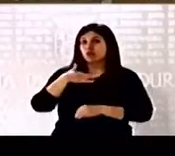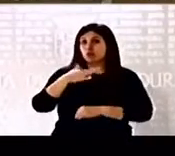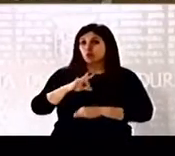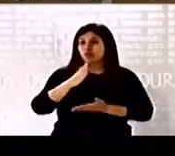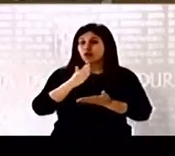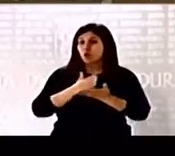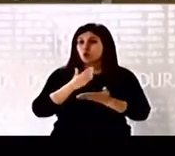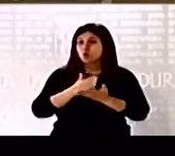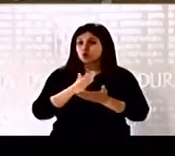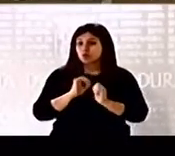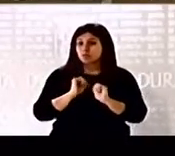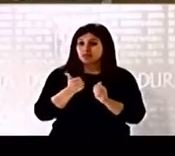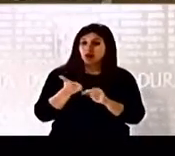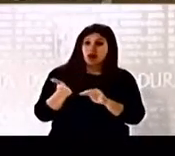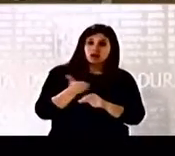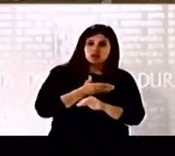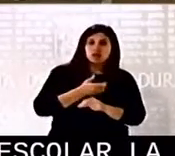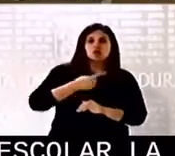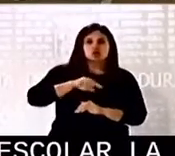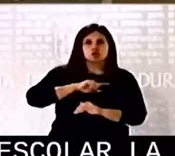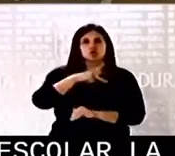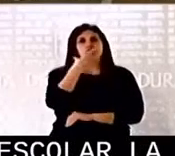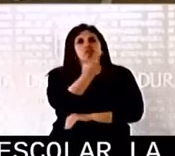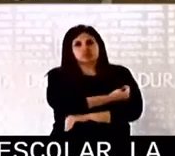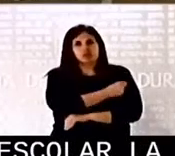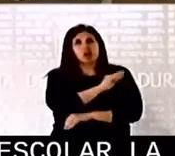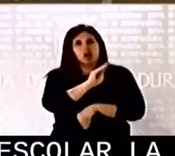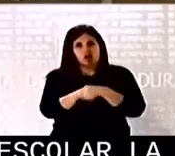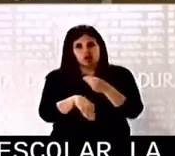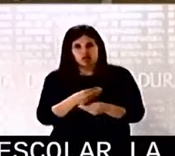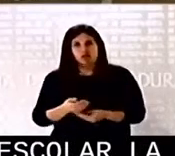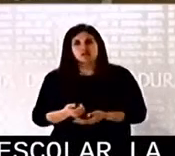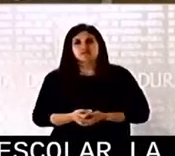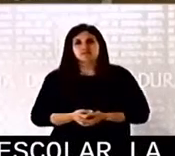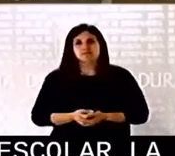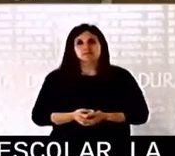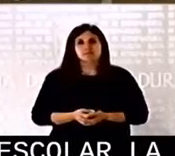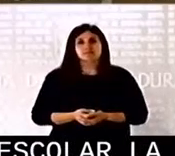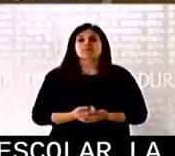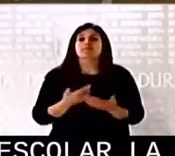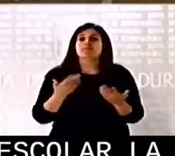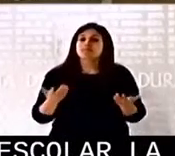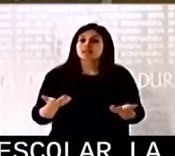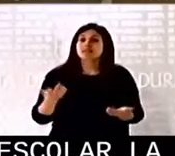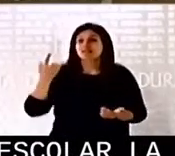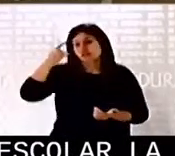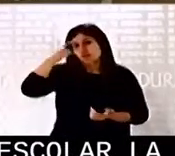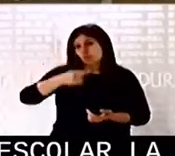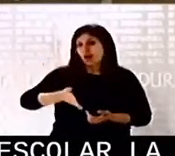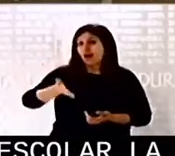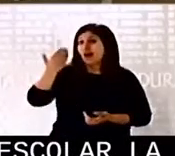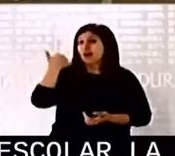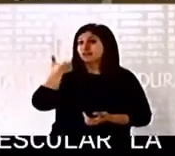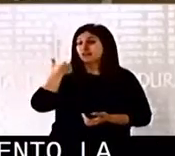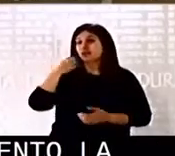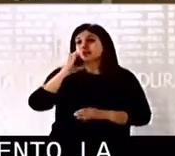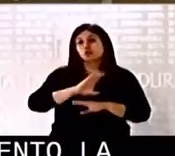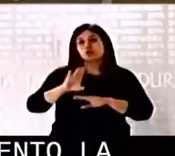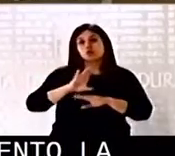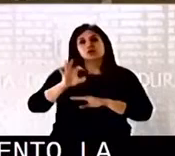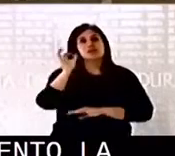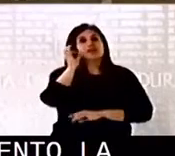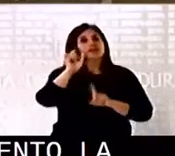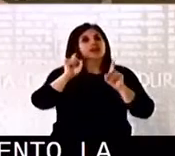curso escolar, la haremos. Y sabiendo que lo que ayer presentó la consejera de Educación y Empleo